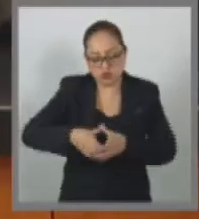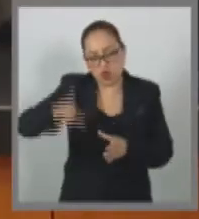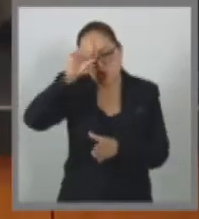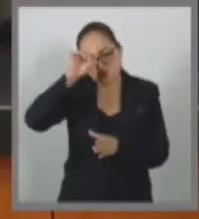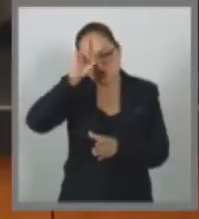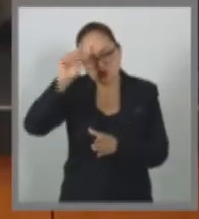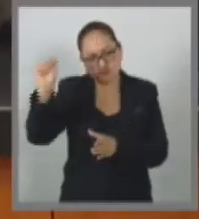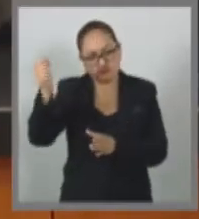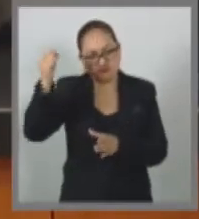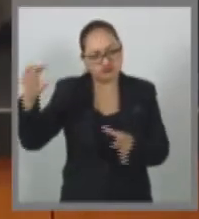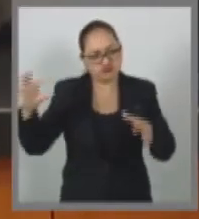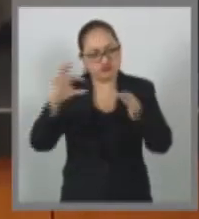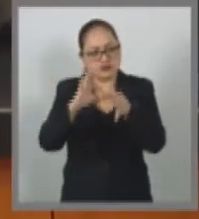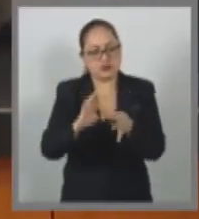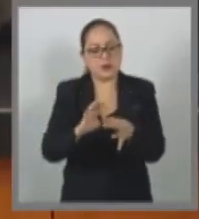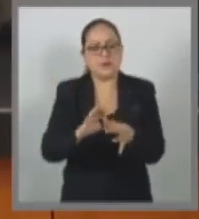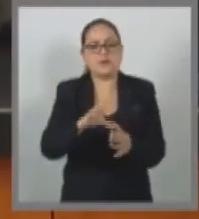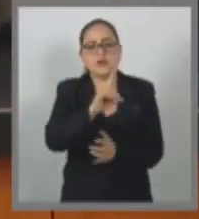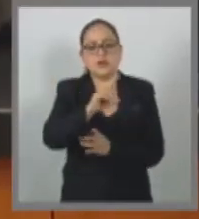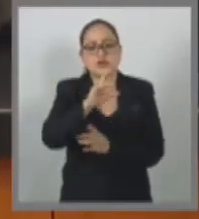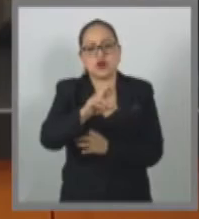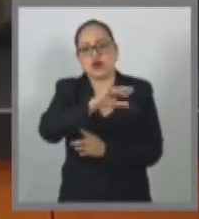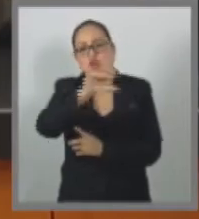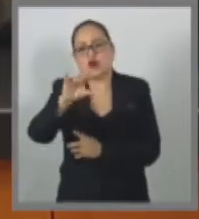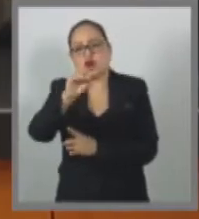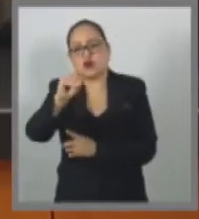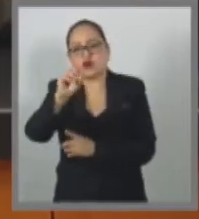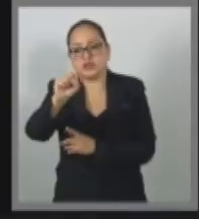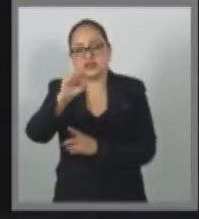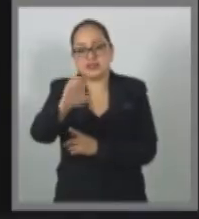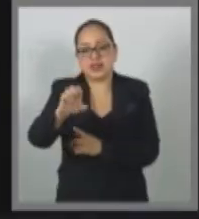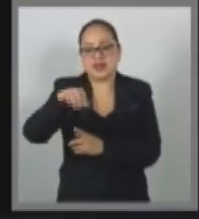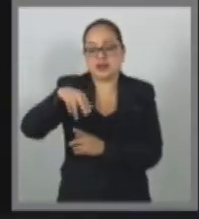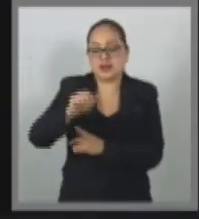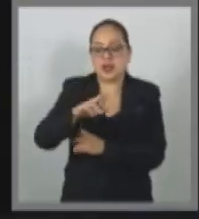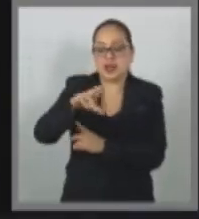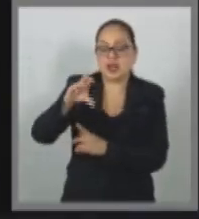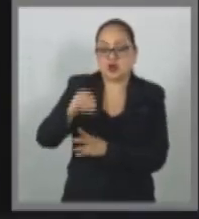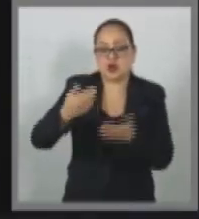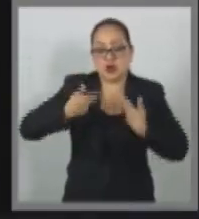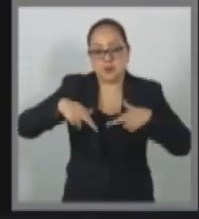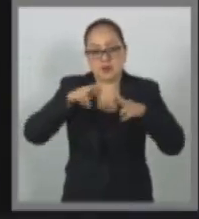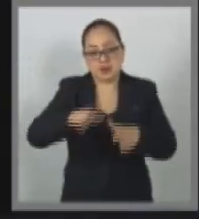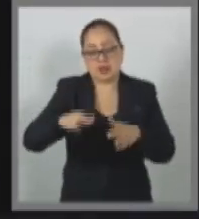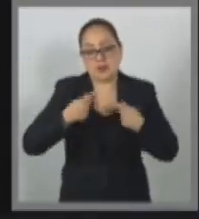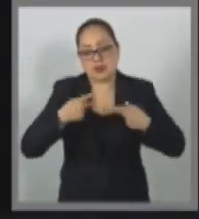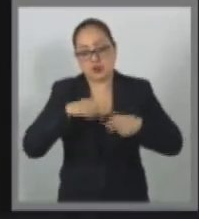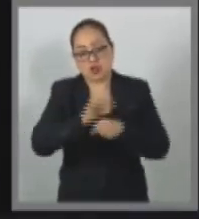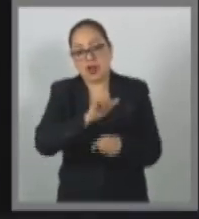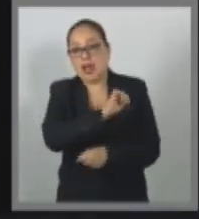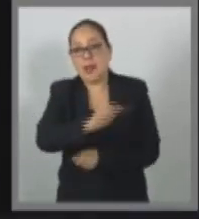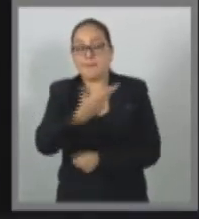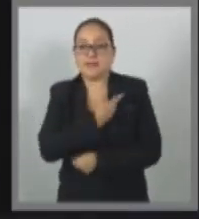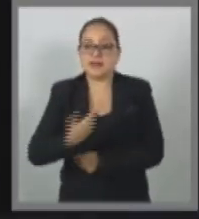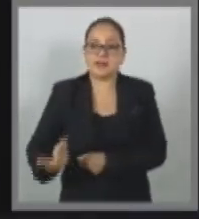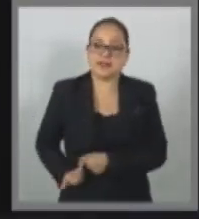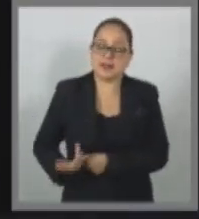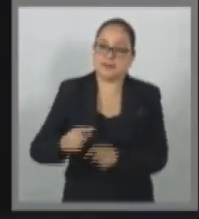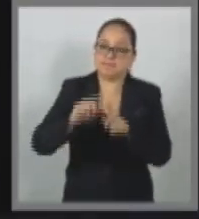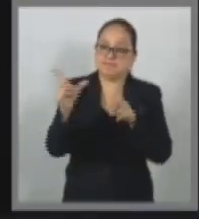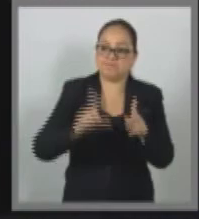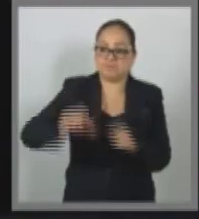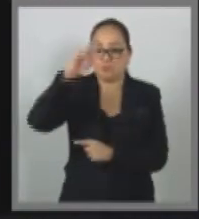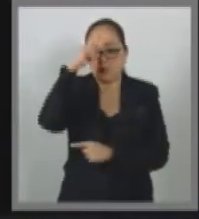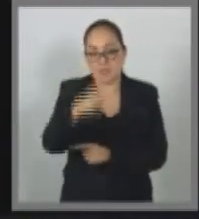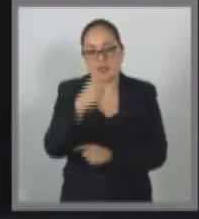Técnico. Doctor José Narro Robles, representante personal del presidente de los Estados Unidos Mexicanos y